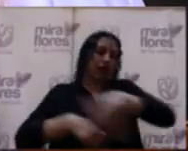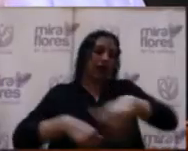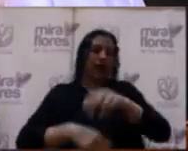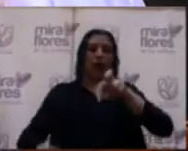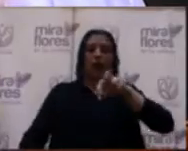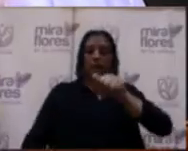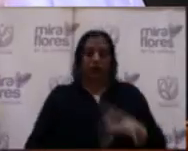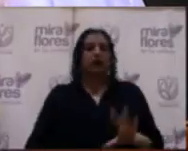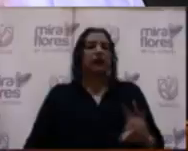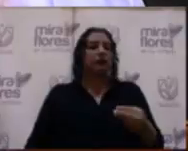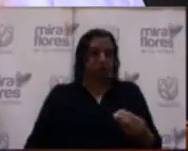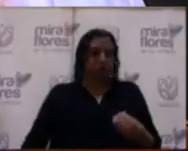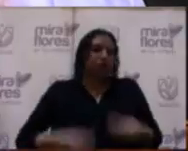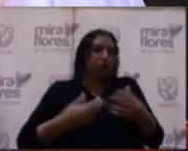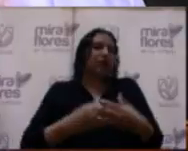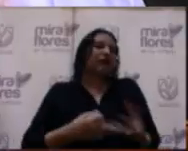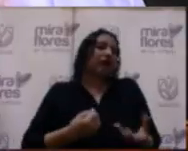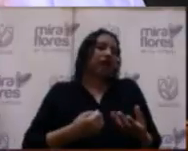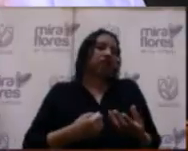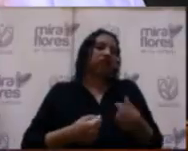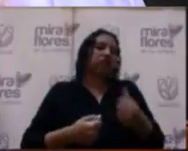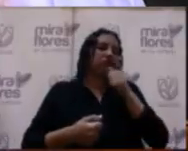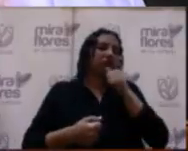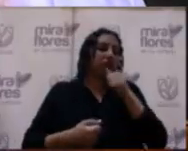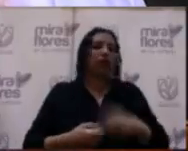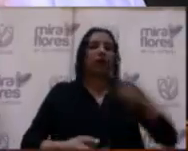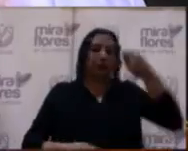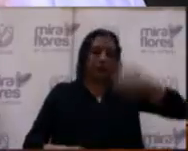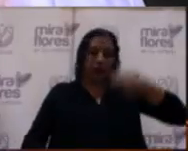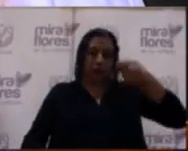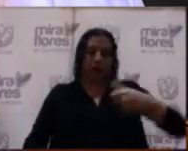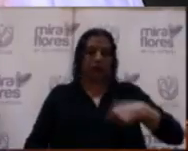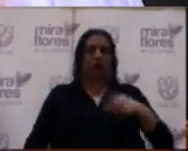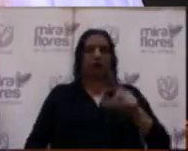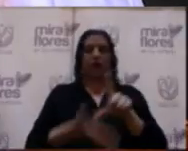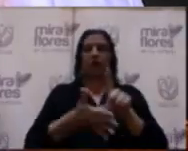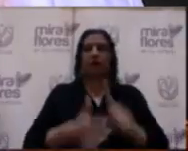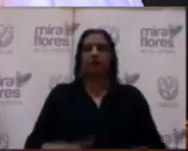porque pagan, y pagan a la Municipalidad de Lima.